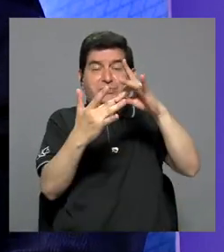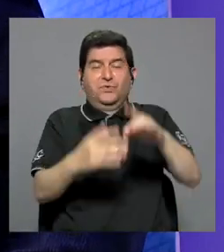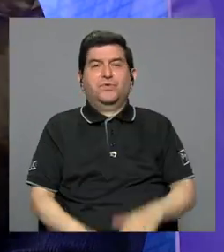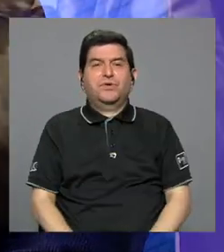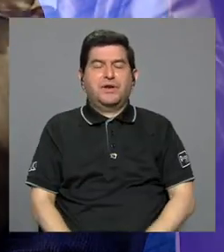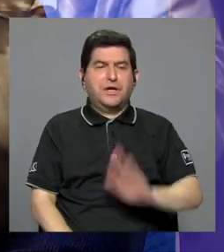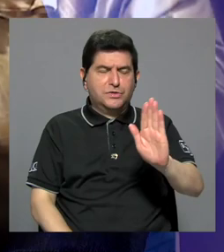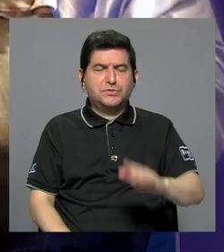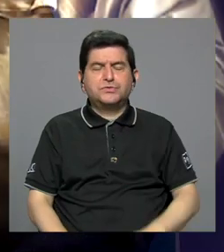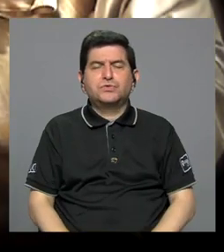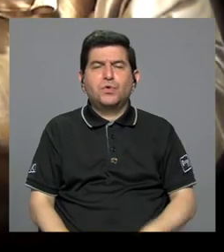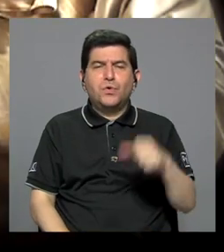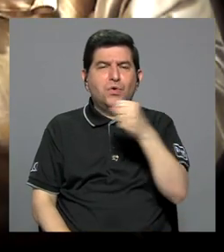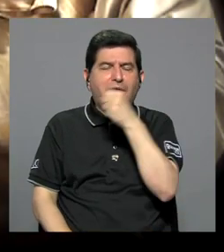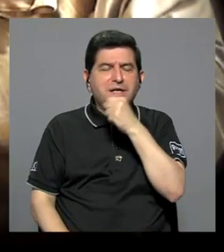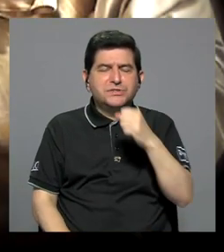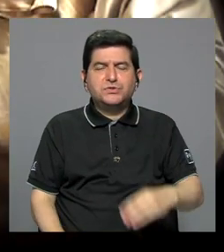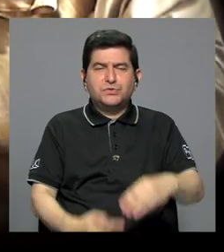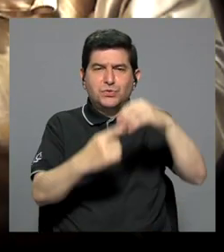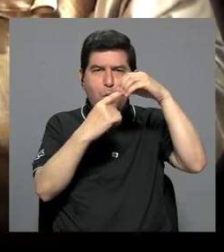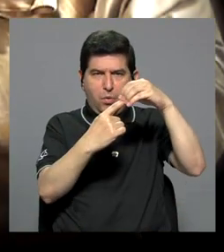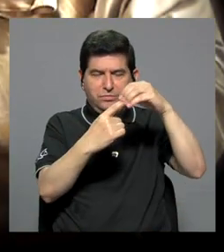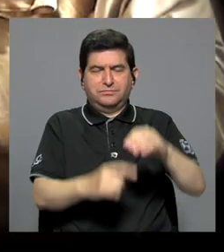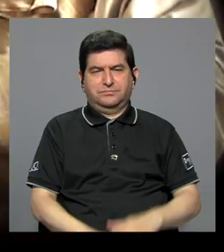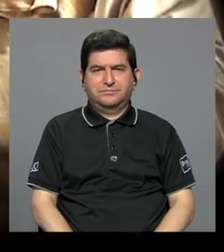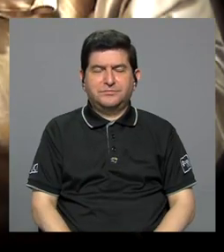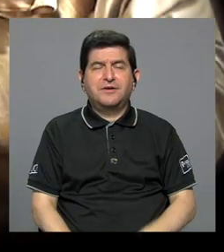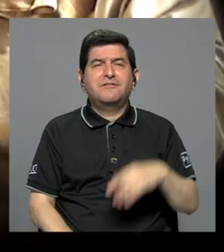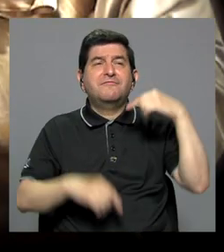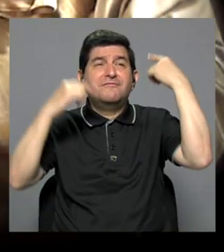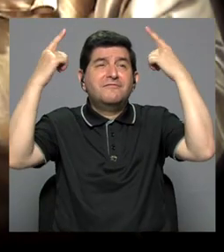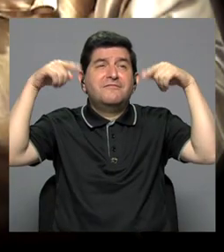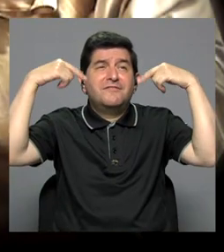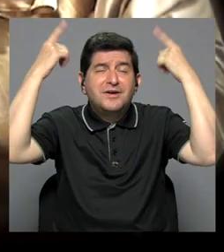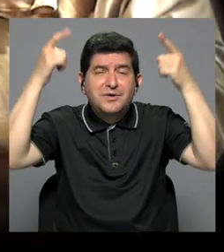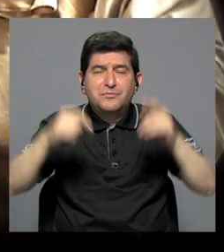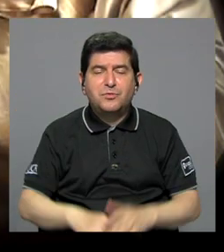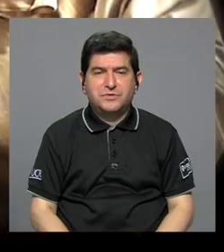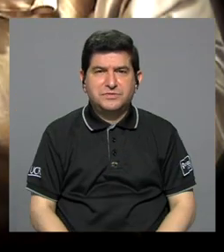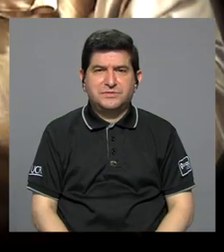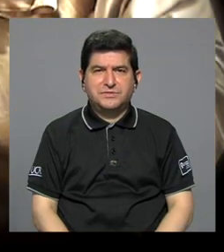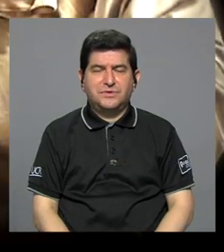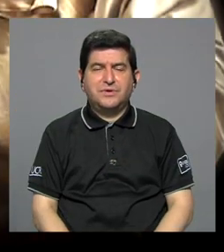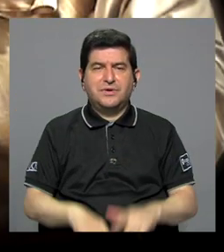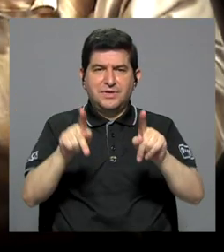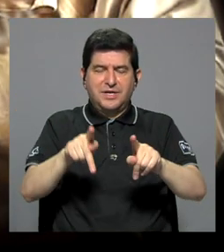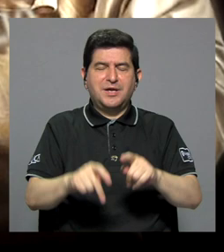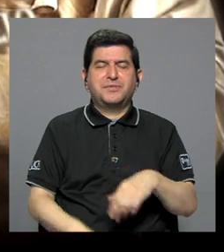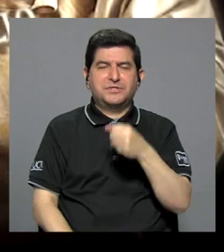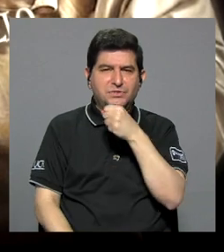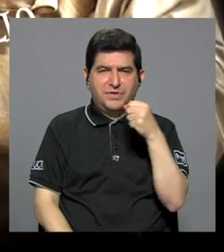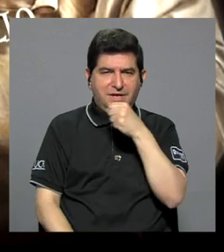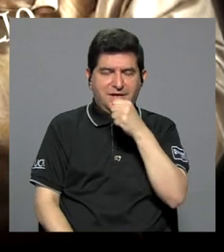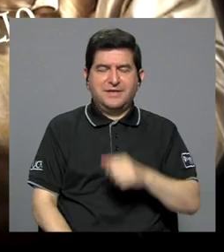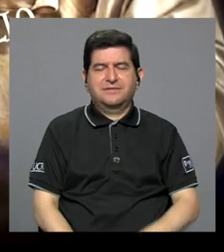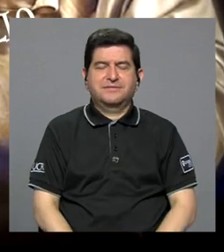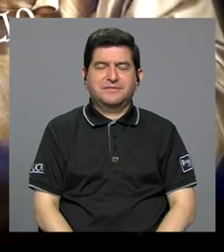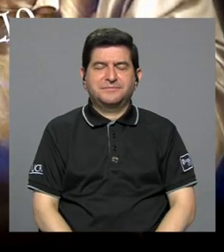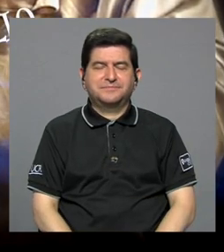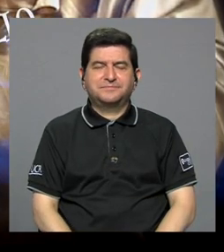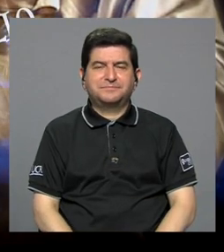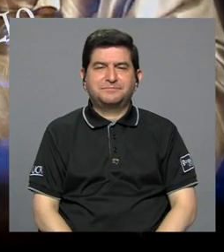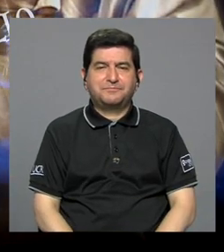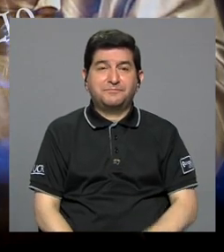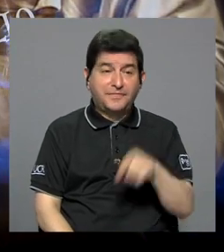aria principal, la canción principal de esa ópera, es la famosa Ríe Pagliacci,